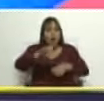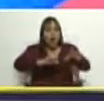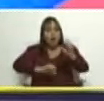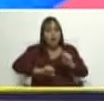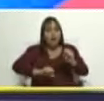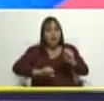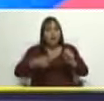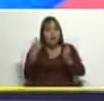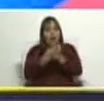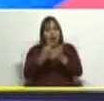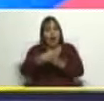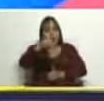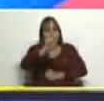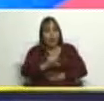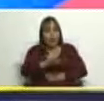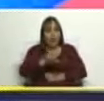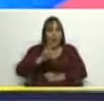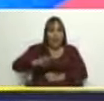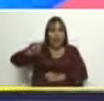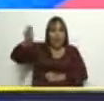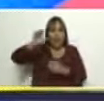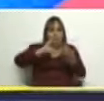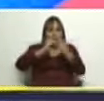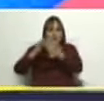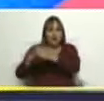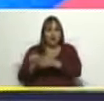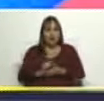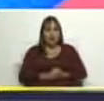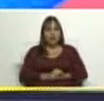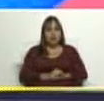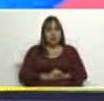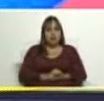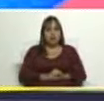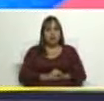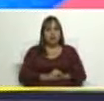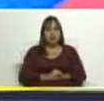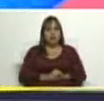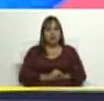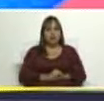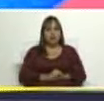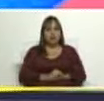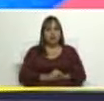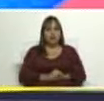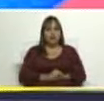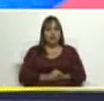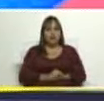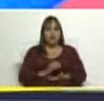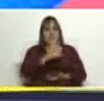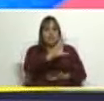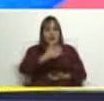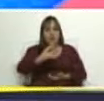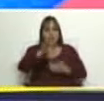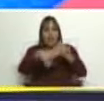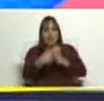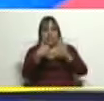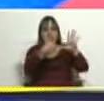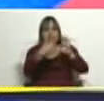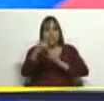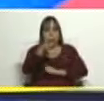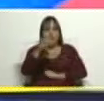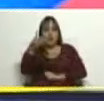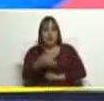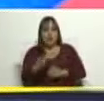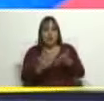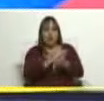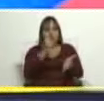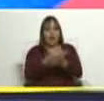barato en la bodega arriba, sin tener que salir del barrio, va a tener descuento entre el 50 y el 60% en los precios de los productos.